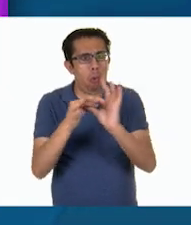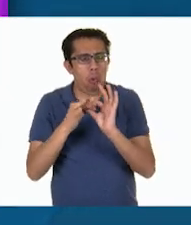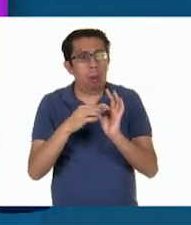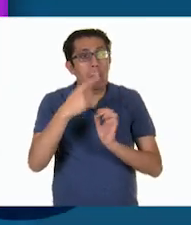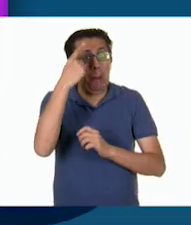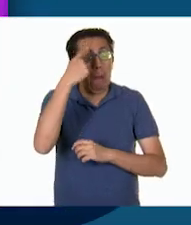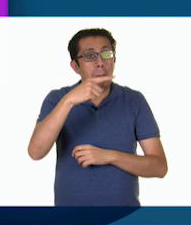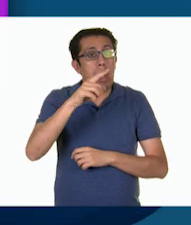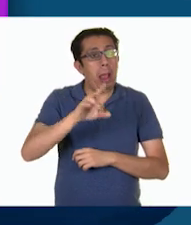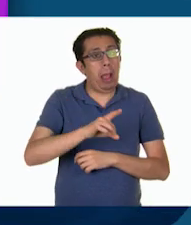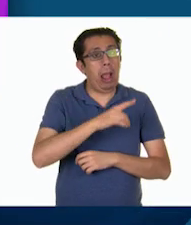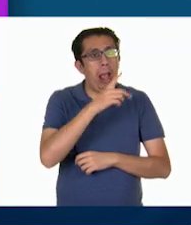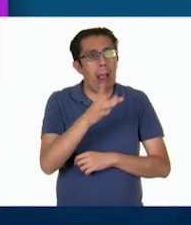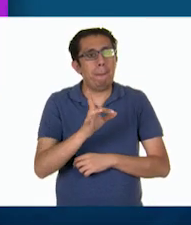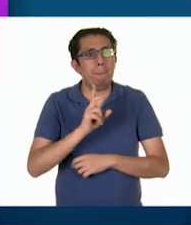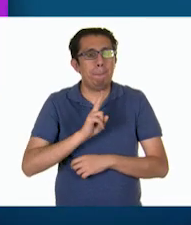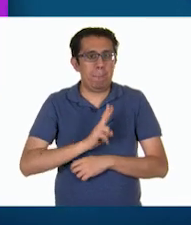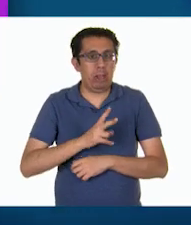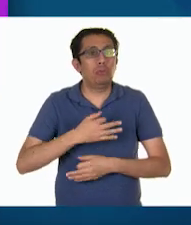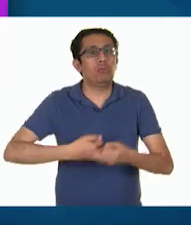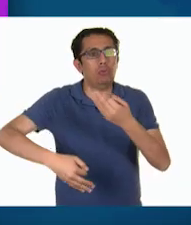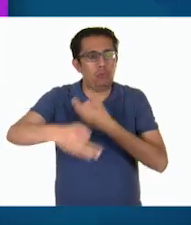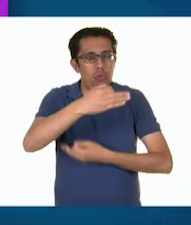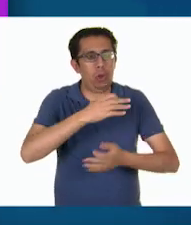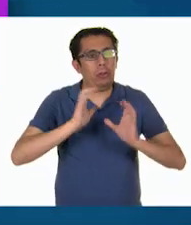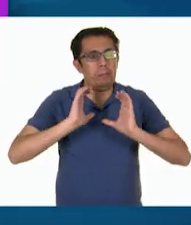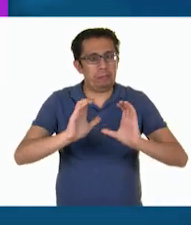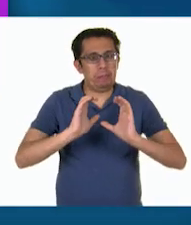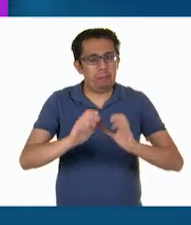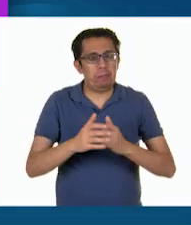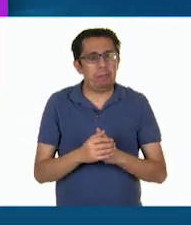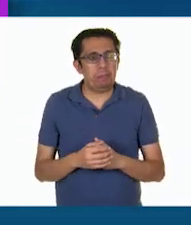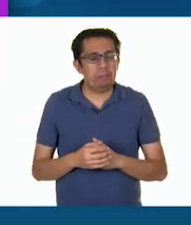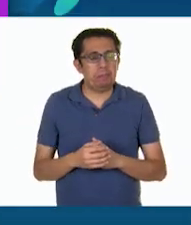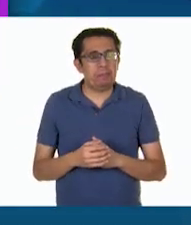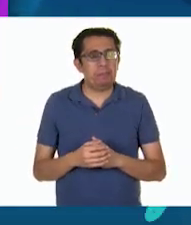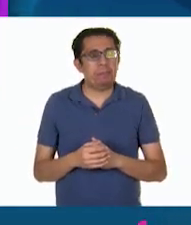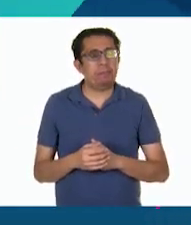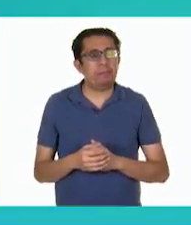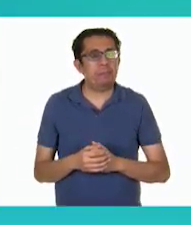virus, cuidándonos los unos a los otros.